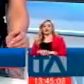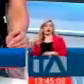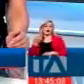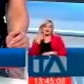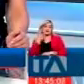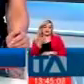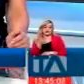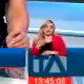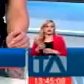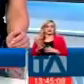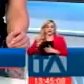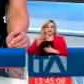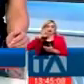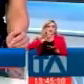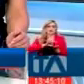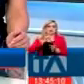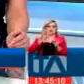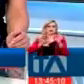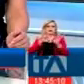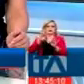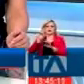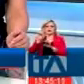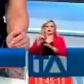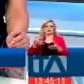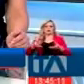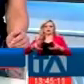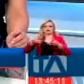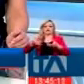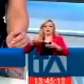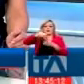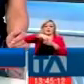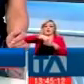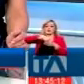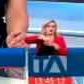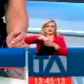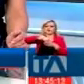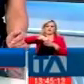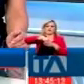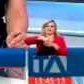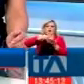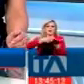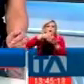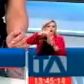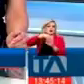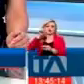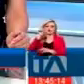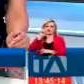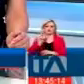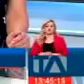COVID-19 no contagioso en el contenedor y en los empaques, no en el interior ni tampoco en los camarones?